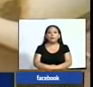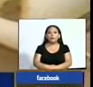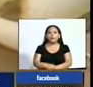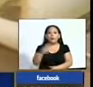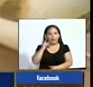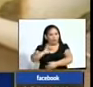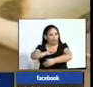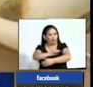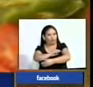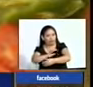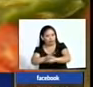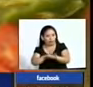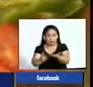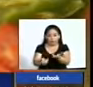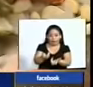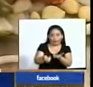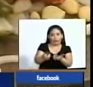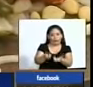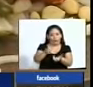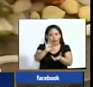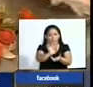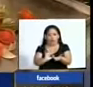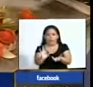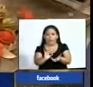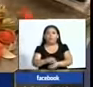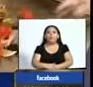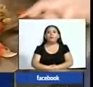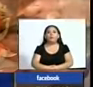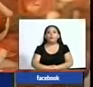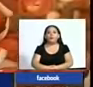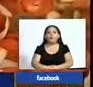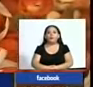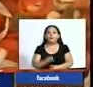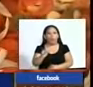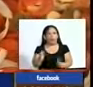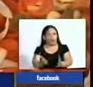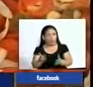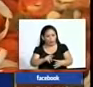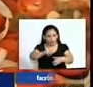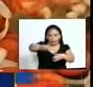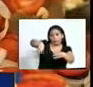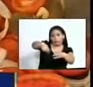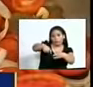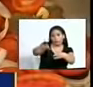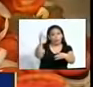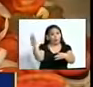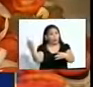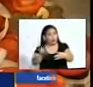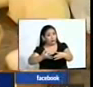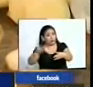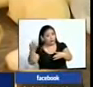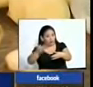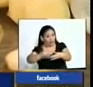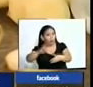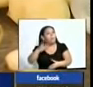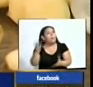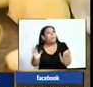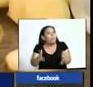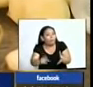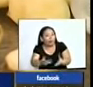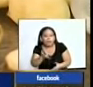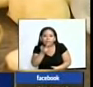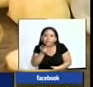Vegetales salteados a la perfección. Uno de los procesos indispensables que marcarán el sabor de